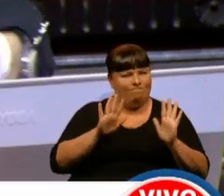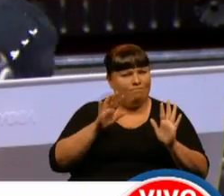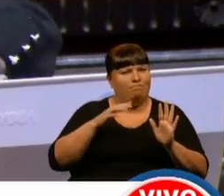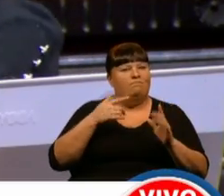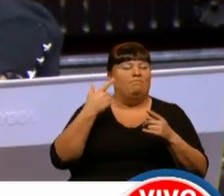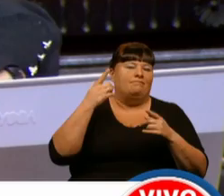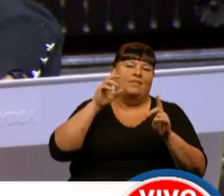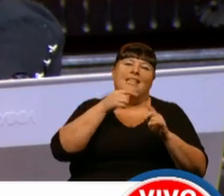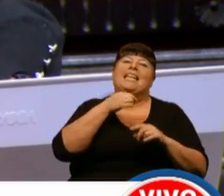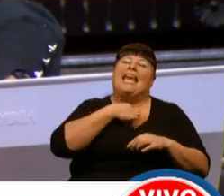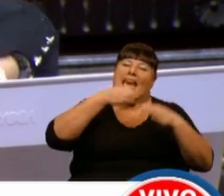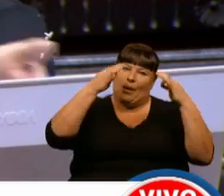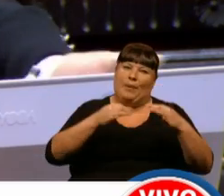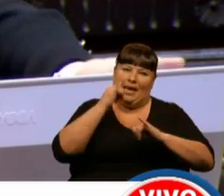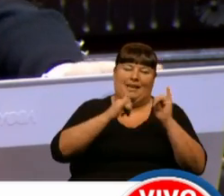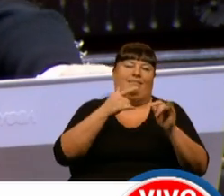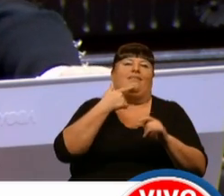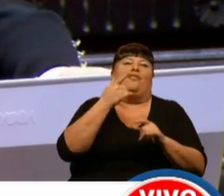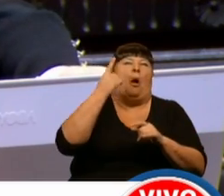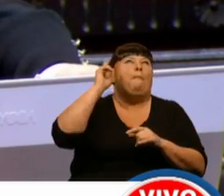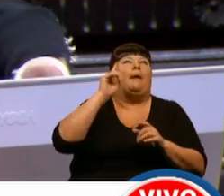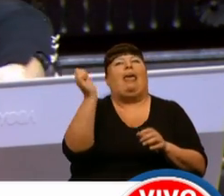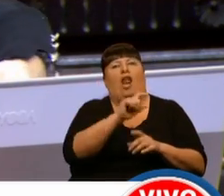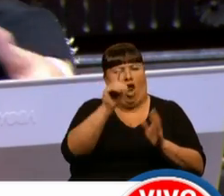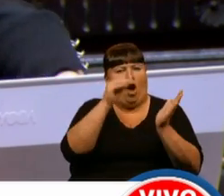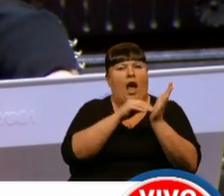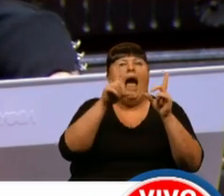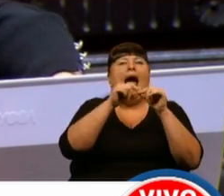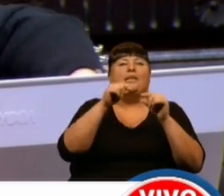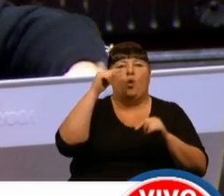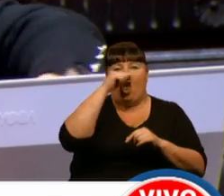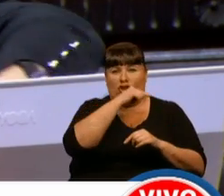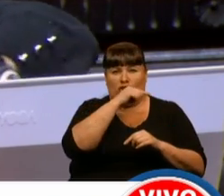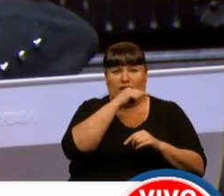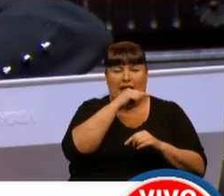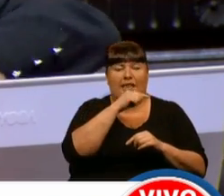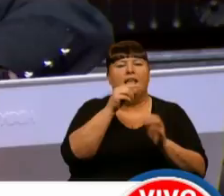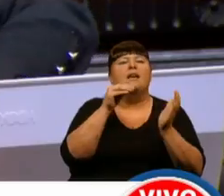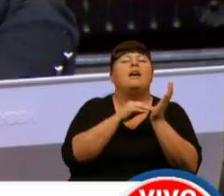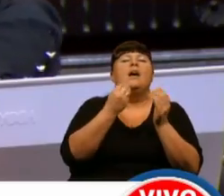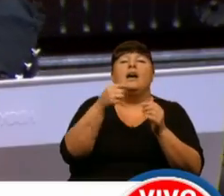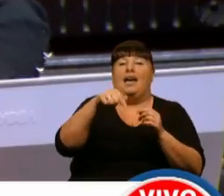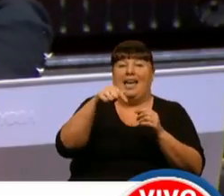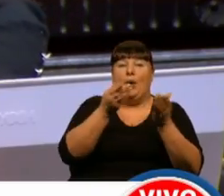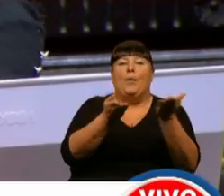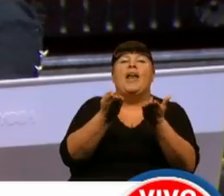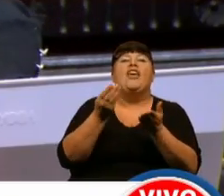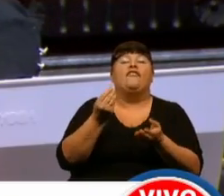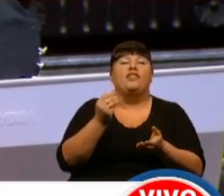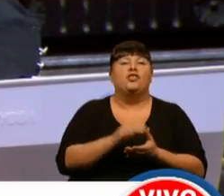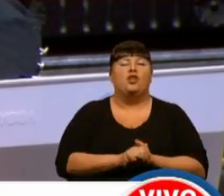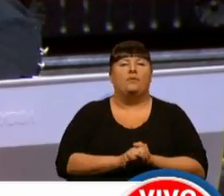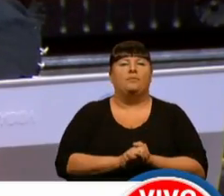estaríamos siendo muy justos y no lo vayamos a considerar en el artículo 7 se contempla para este beneficio